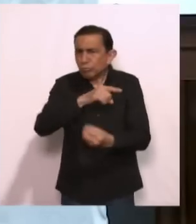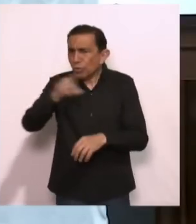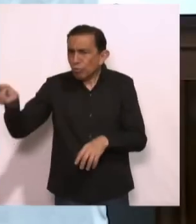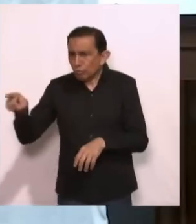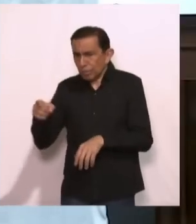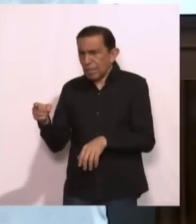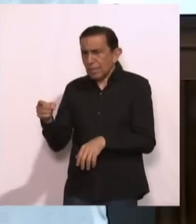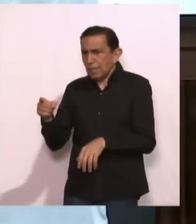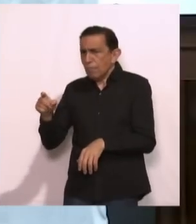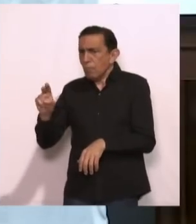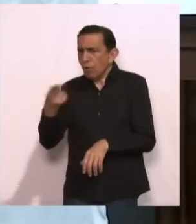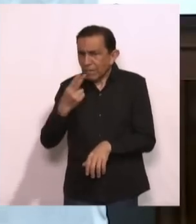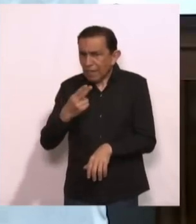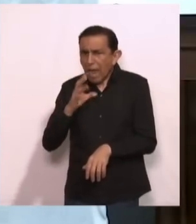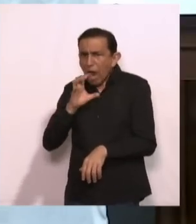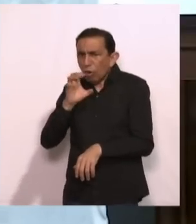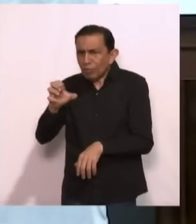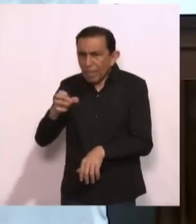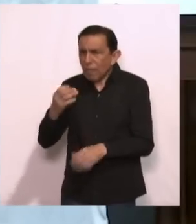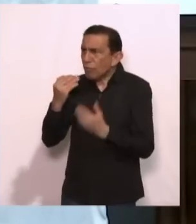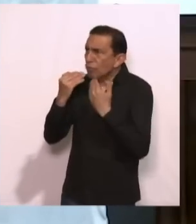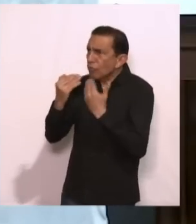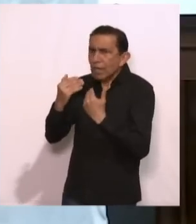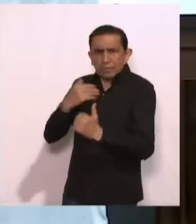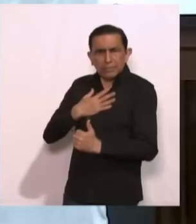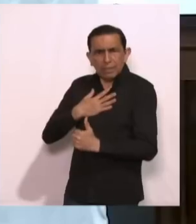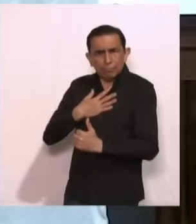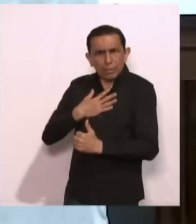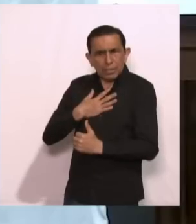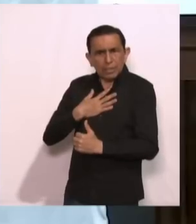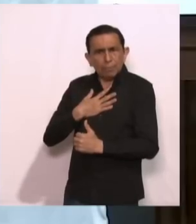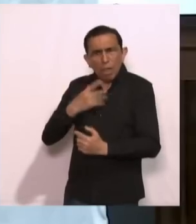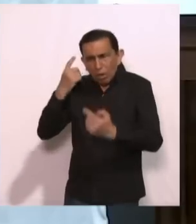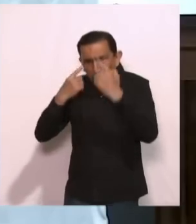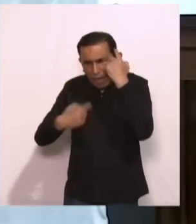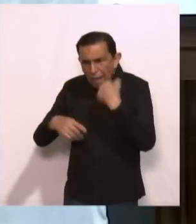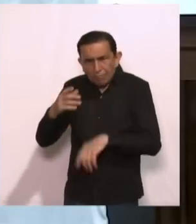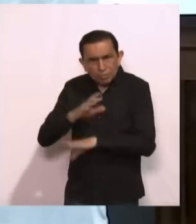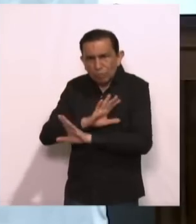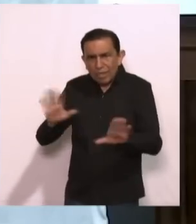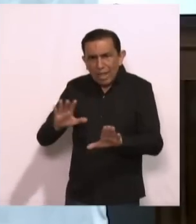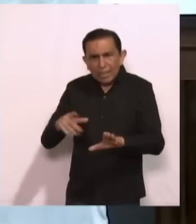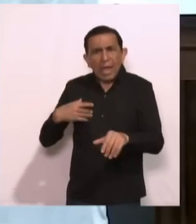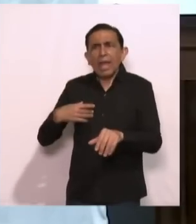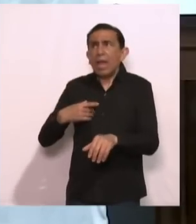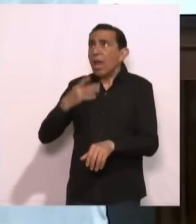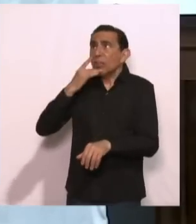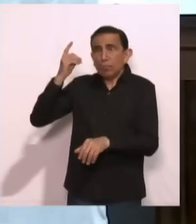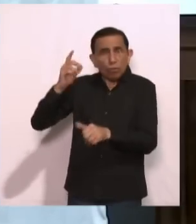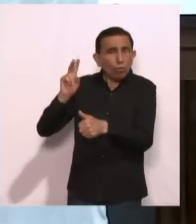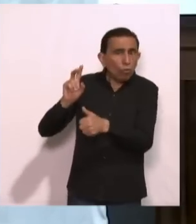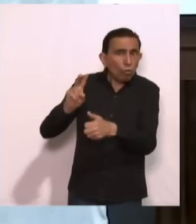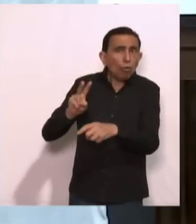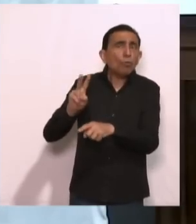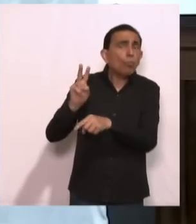por todos a causa de mi nombre, pero ni siquiera un cabello se les caerá de la cabeza. Gracias a